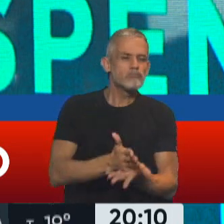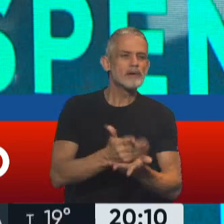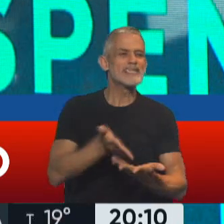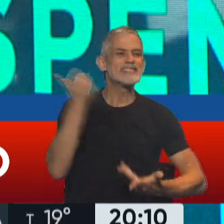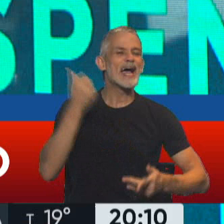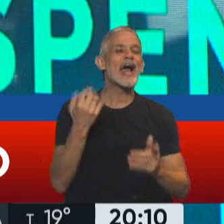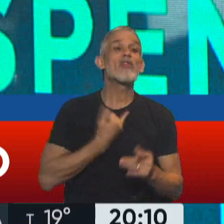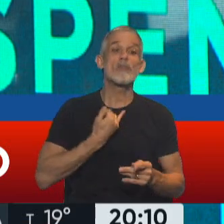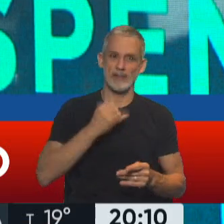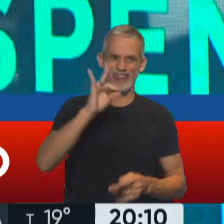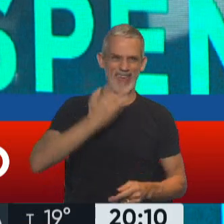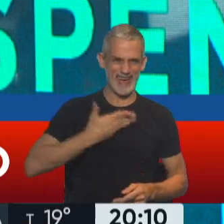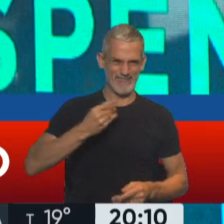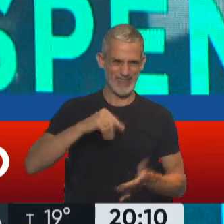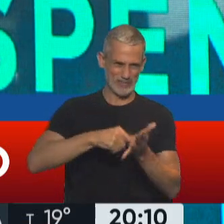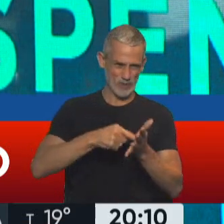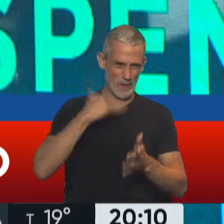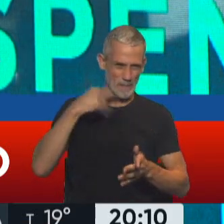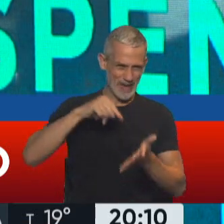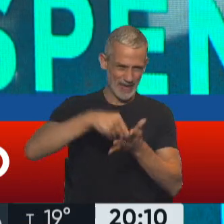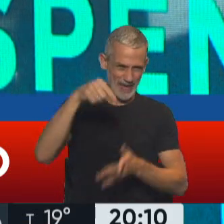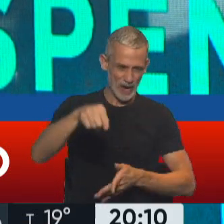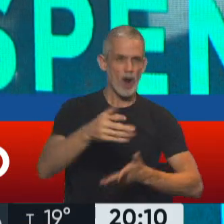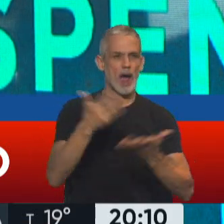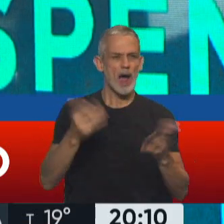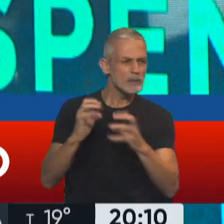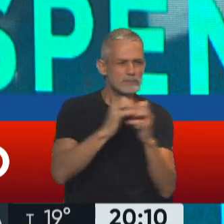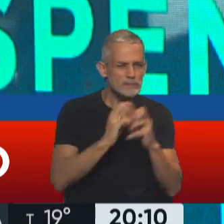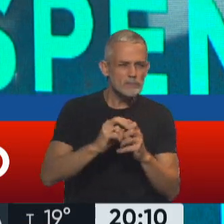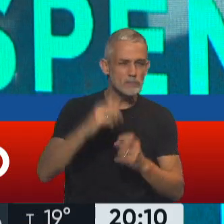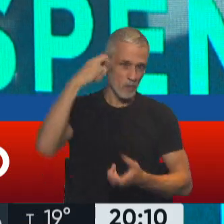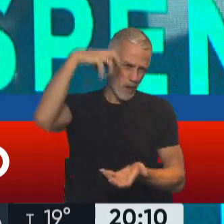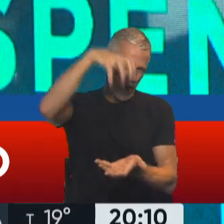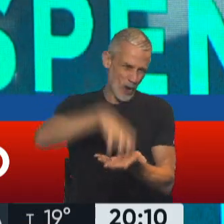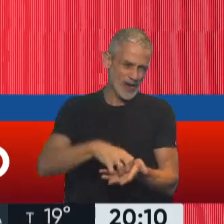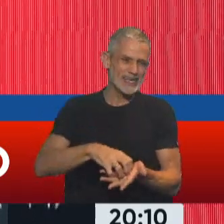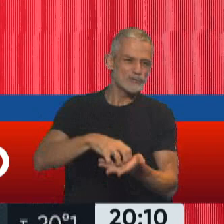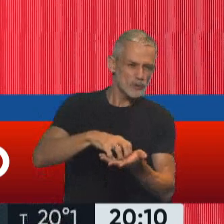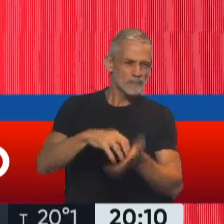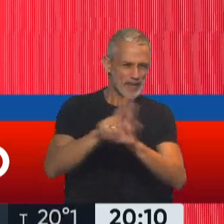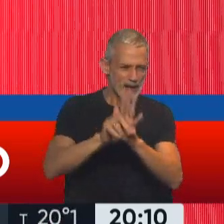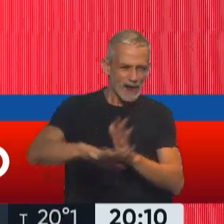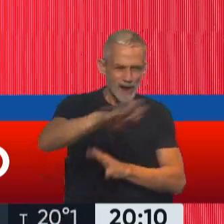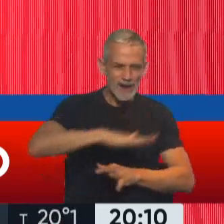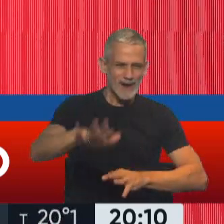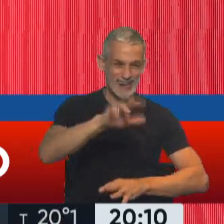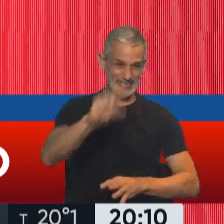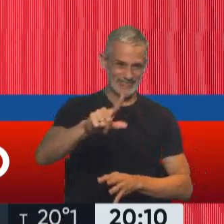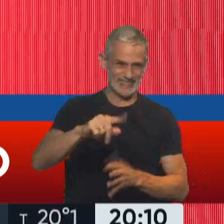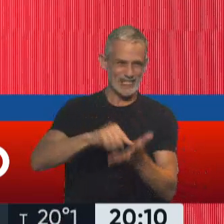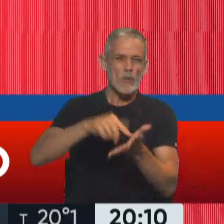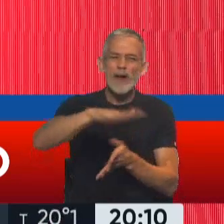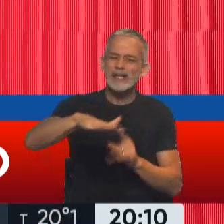en Ciudad de México. En Ciudad de México se debatió esto en la Asamblea, en el ámbito legislativo local de la